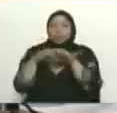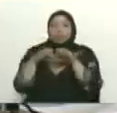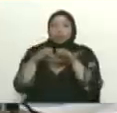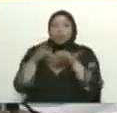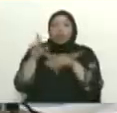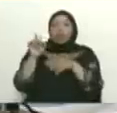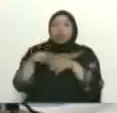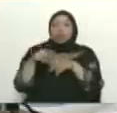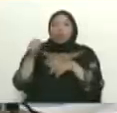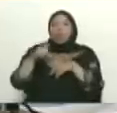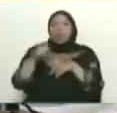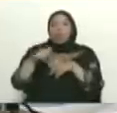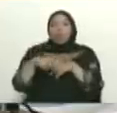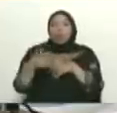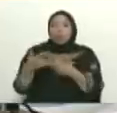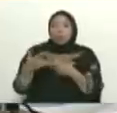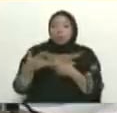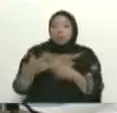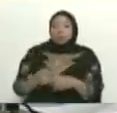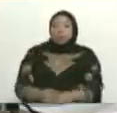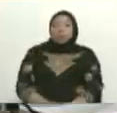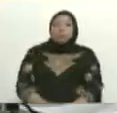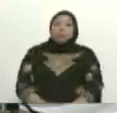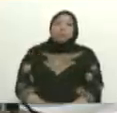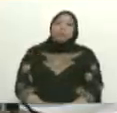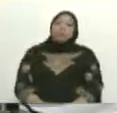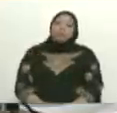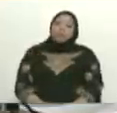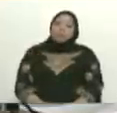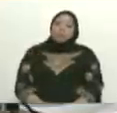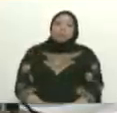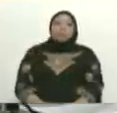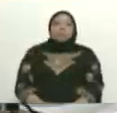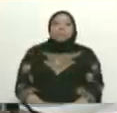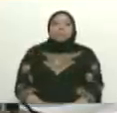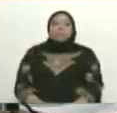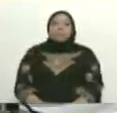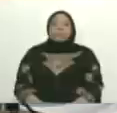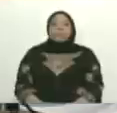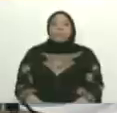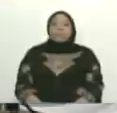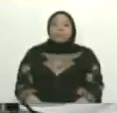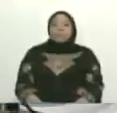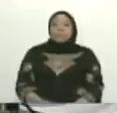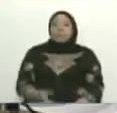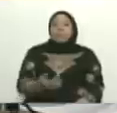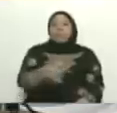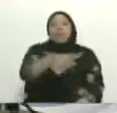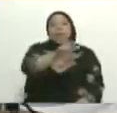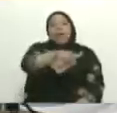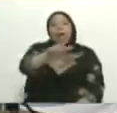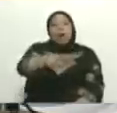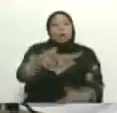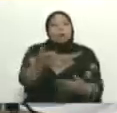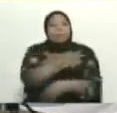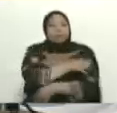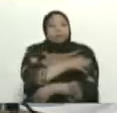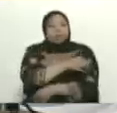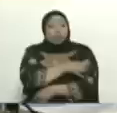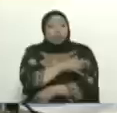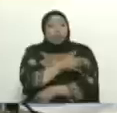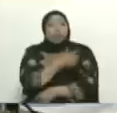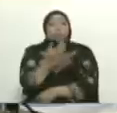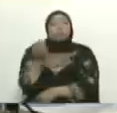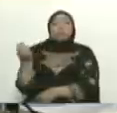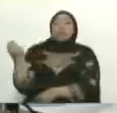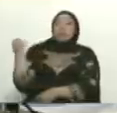que todavía hoy tiene el tupé de pedirle al sistema electoral